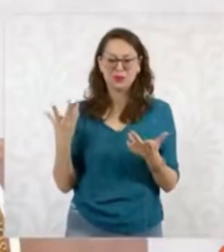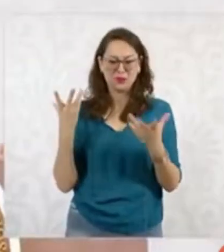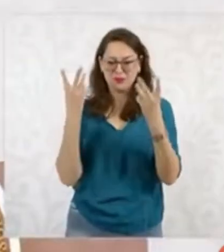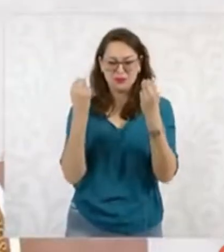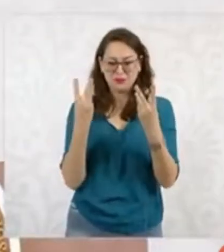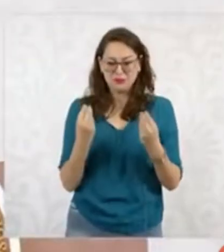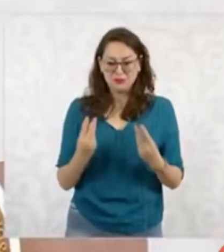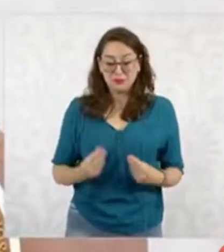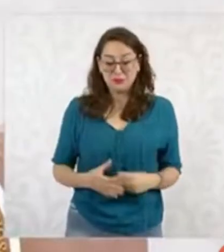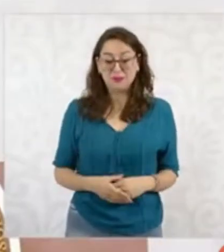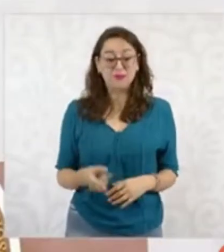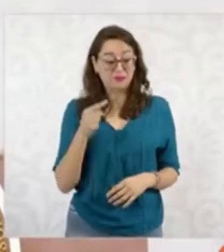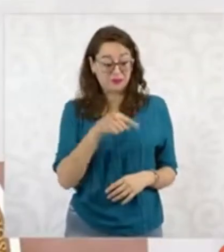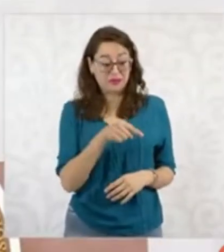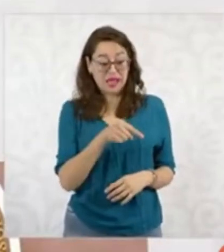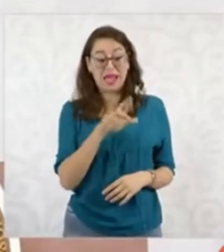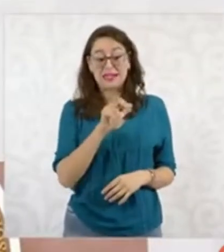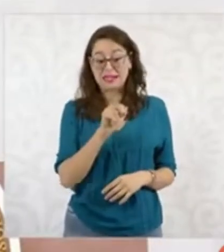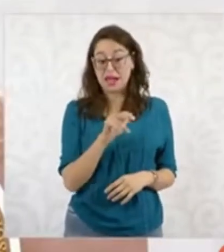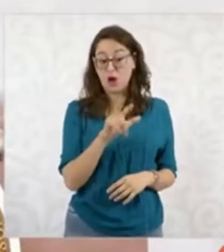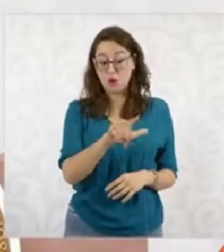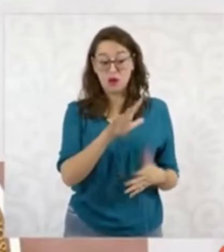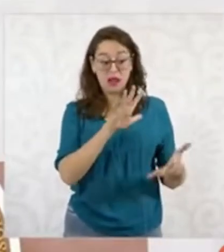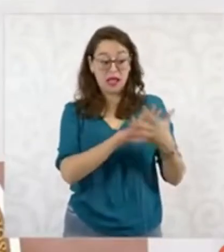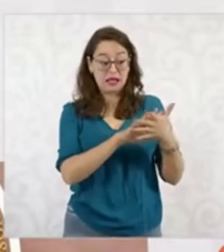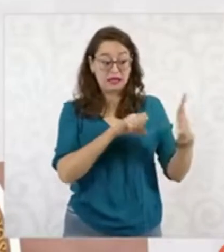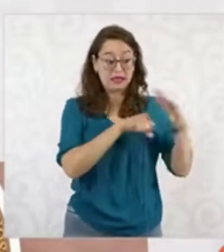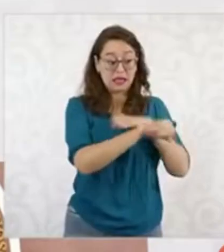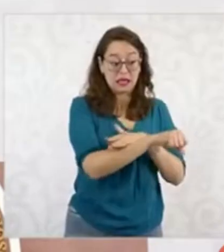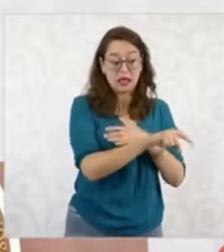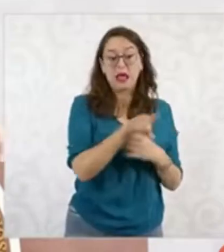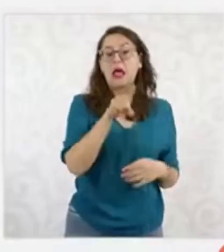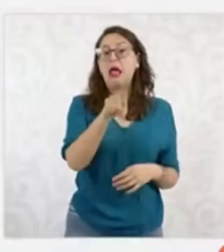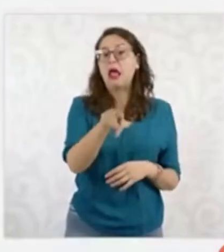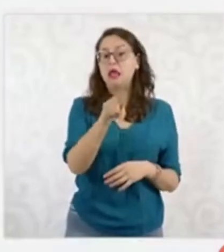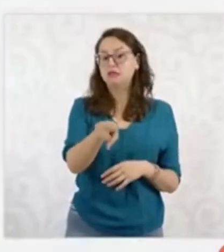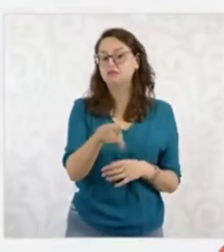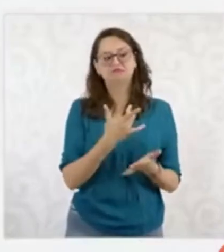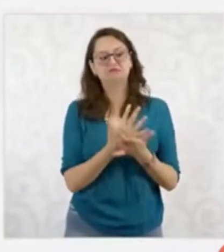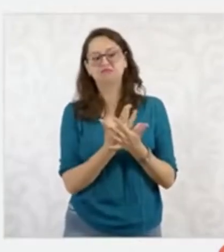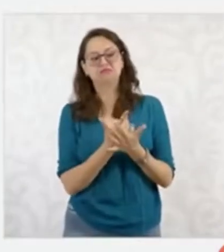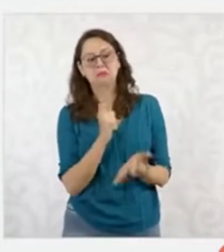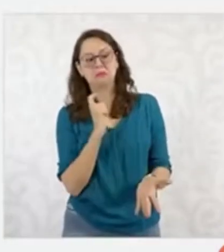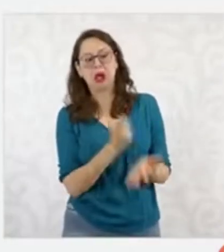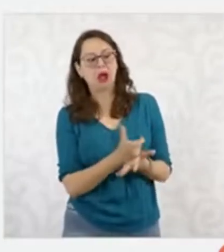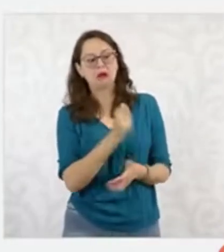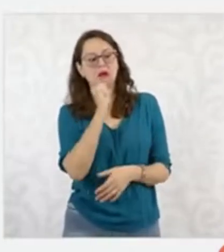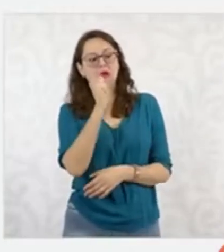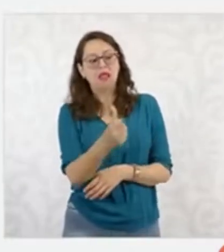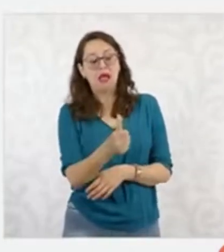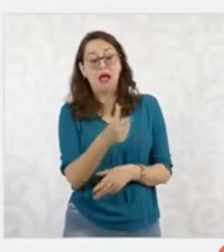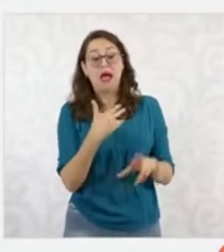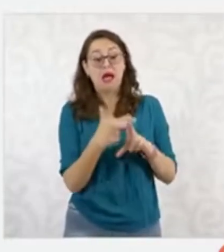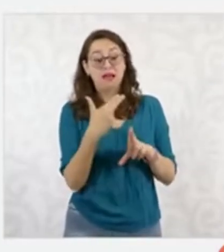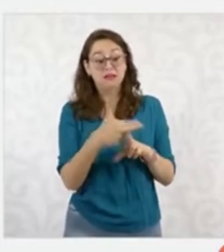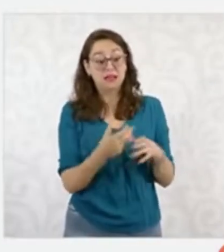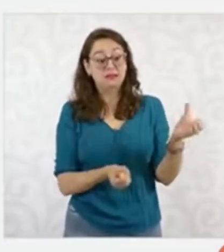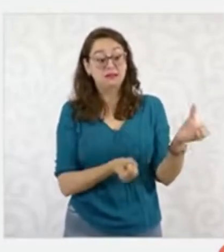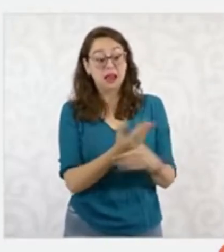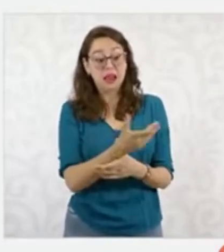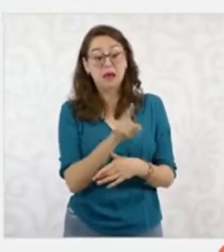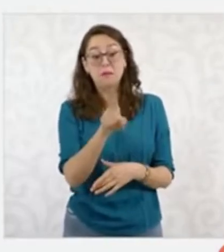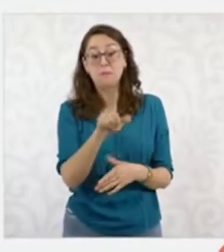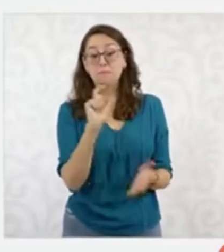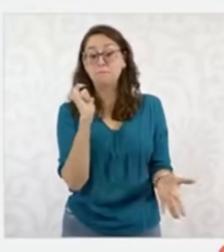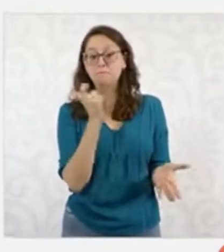Gortari estuvo en la cárcel, el hermano del presidente no le pagó, hasta que no salió de la cárcel y le pagó. Sigue hasta la